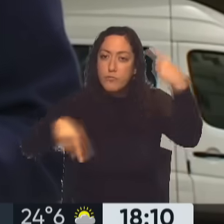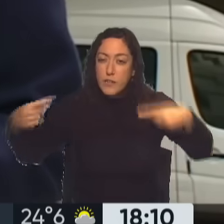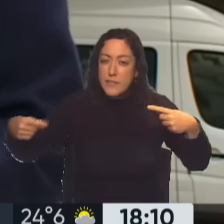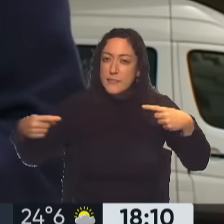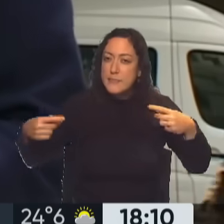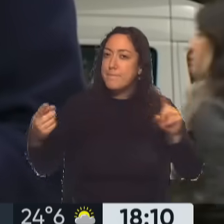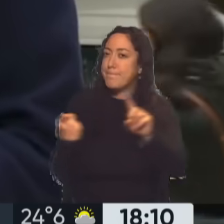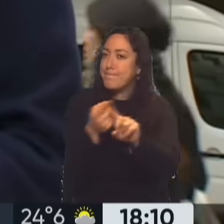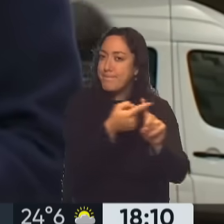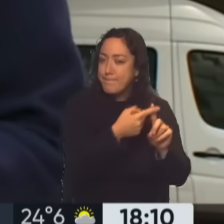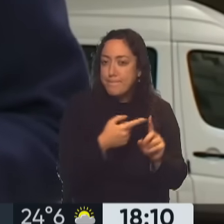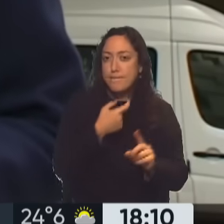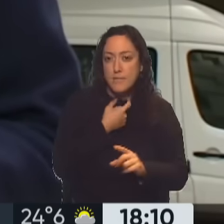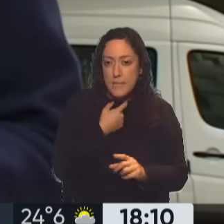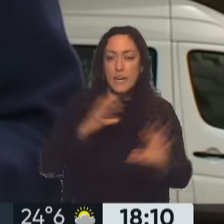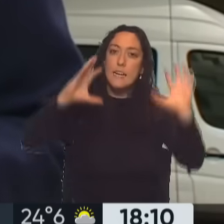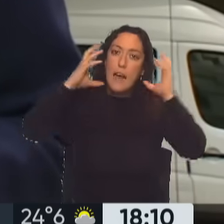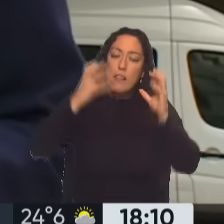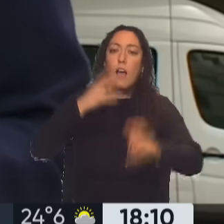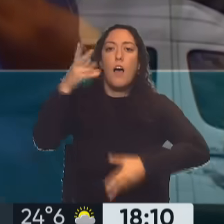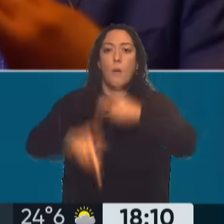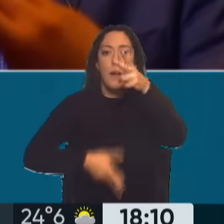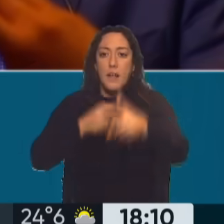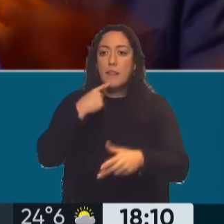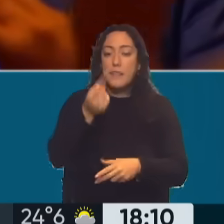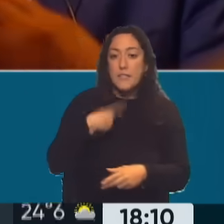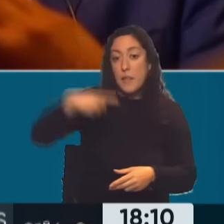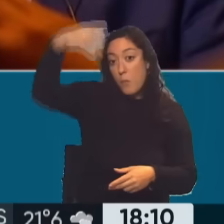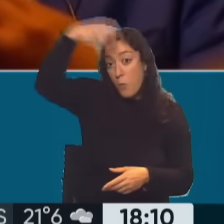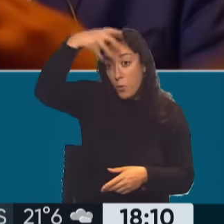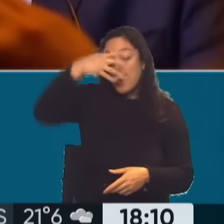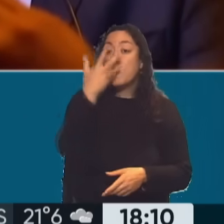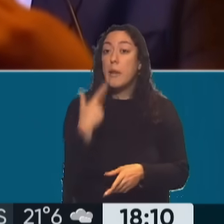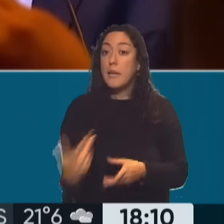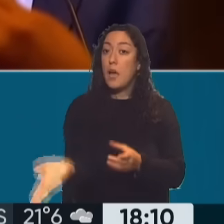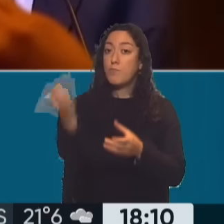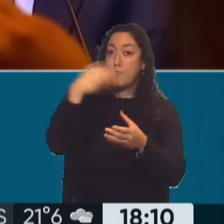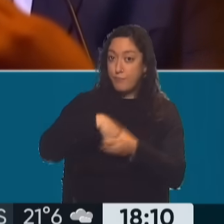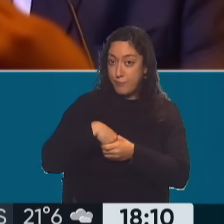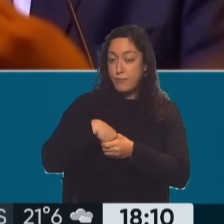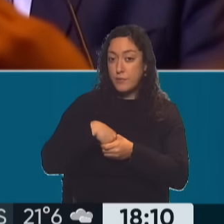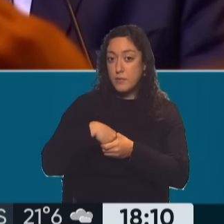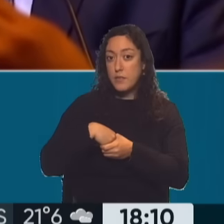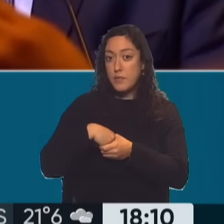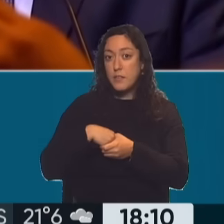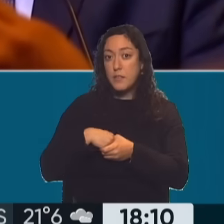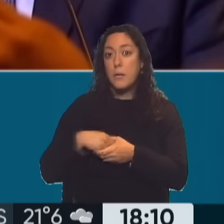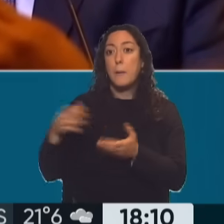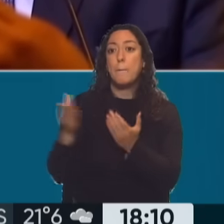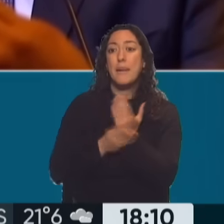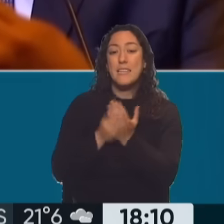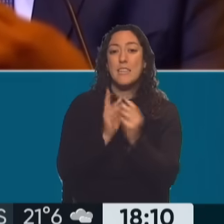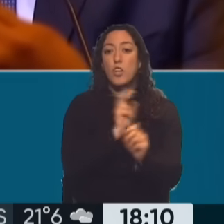hizo declaraciones radiales donde dijo que sumaría a Patricia Bullrich de Juntos por el Cambio y le ofrecería un Ministerio